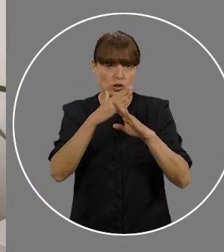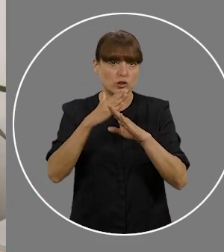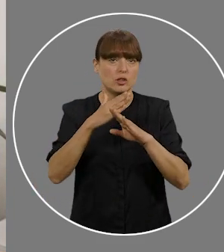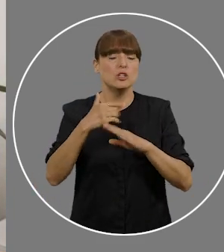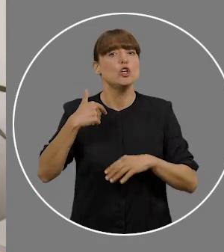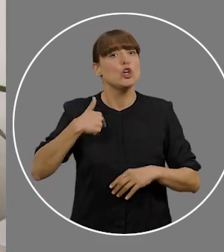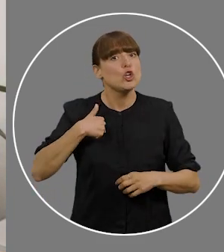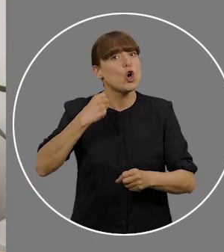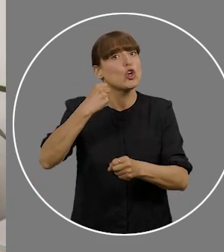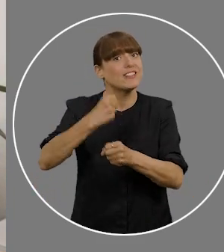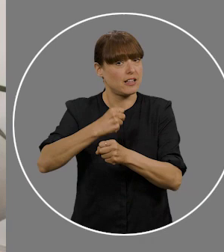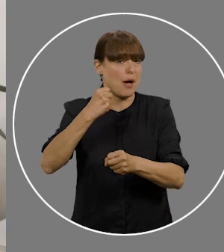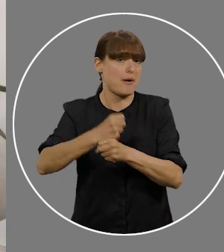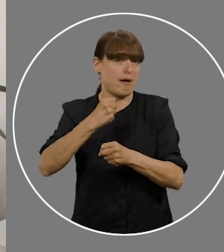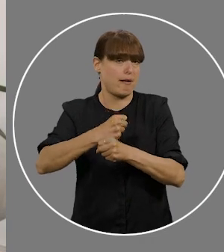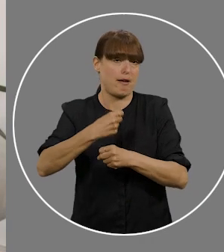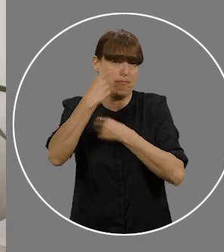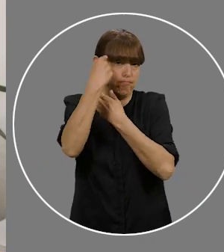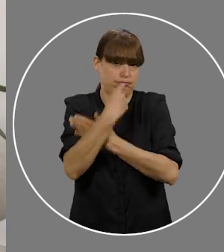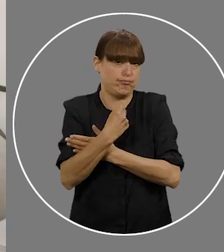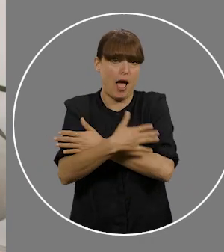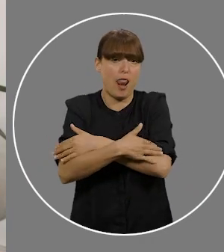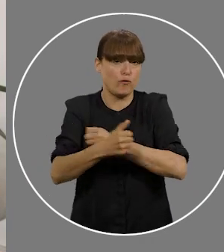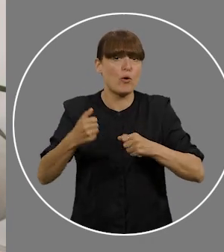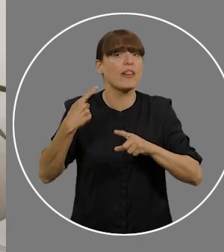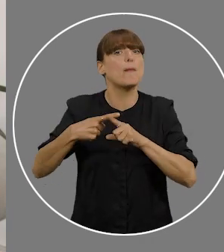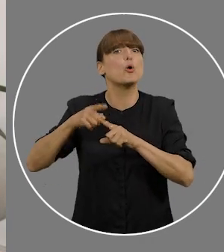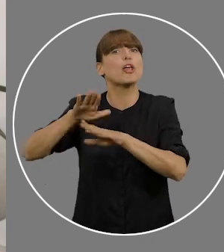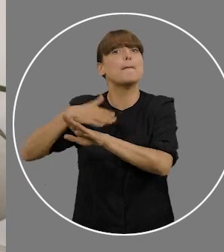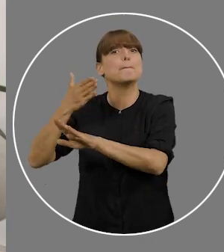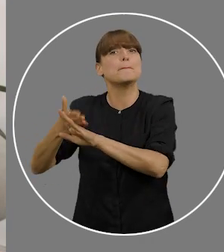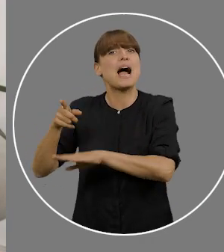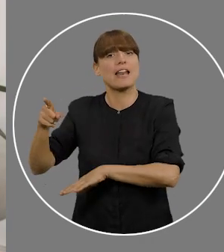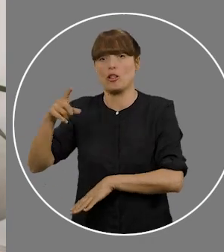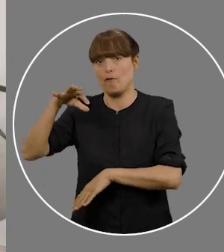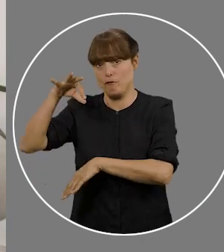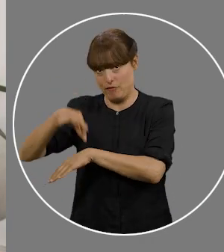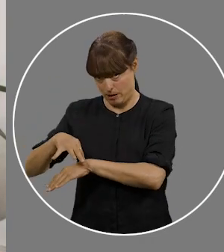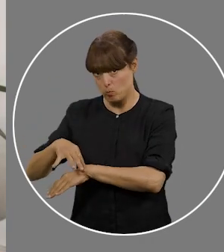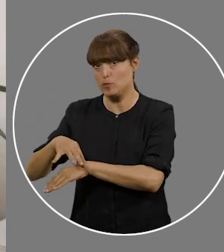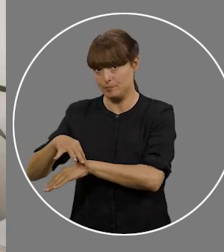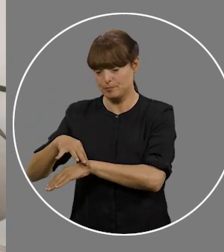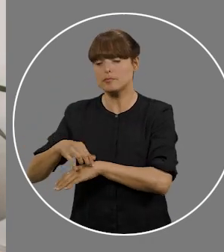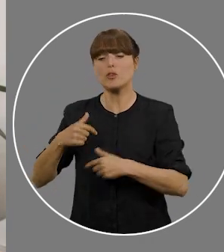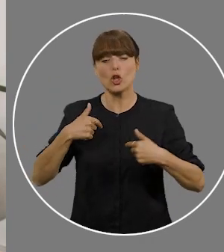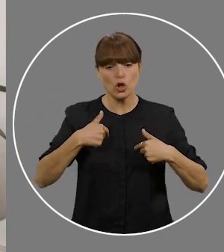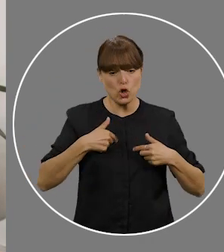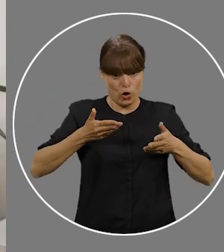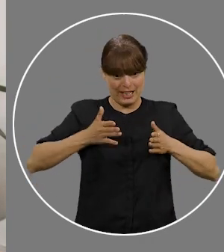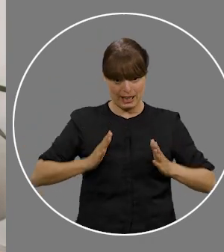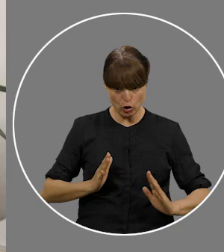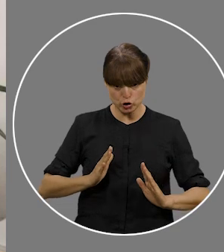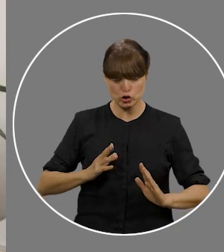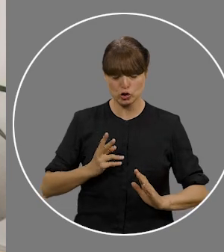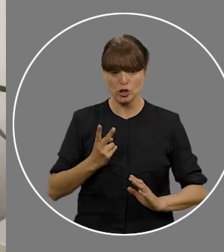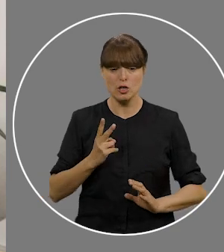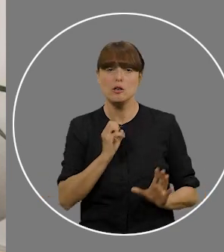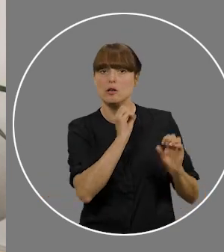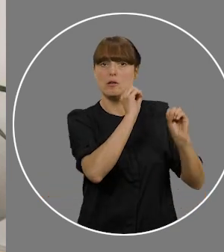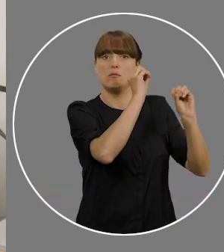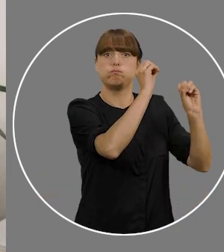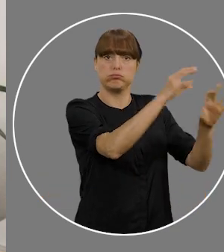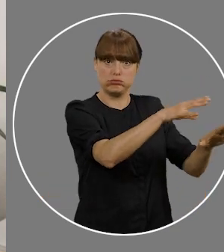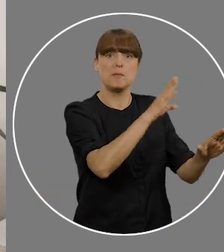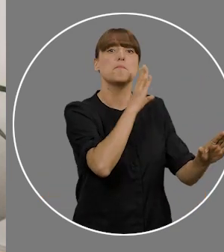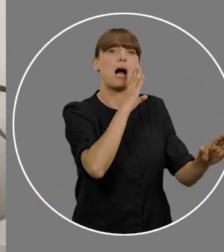tuve que trabajar porque mi marido cayó enfermo. Y entonces llevaba a mi niña, a mi hijo, a casa de mi madre que vivía en las Planas de